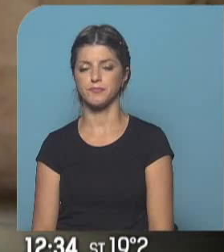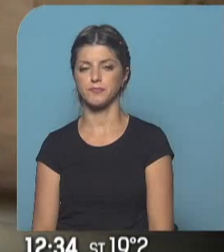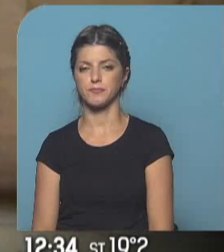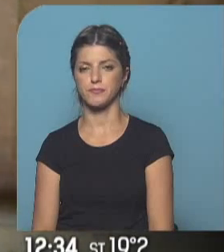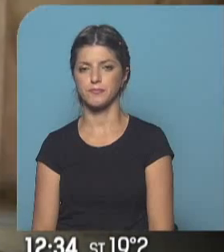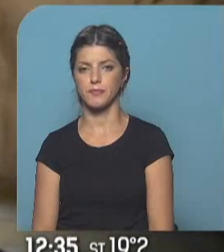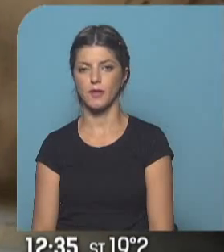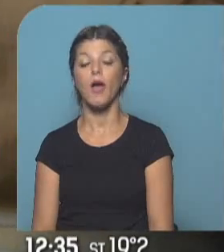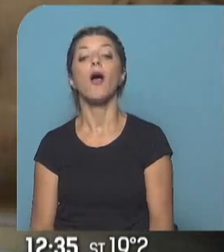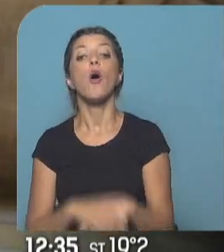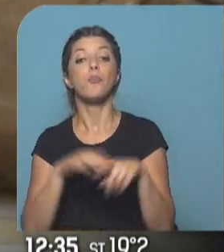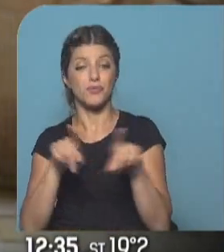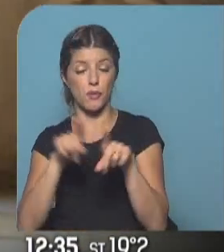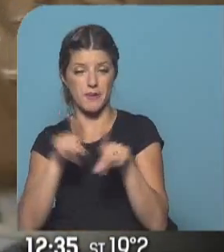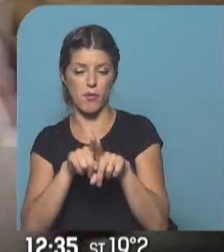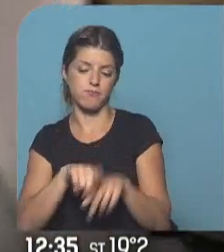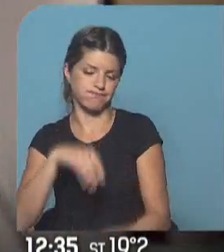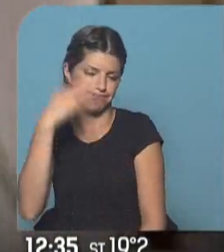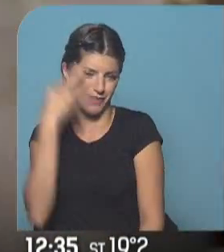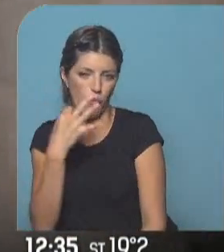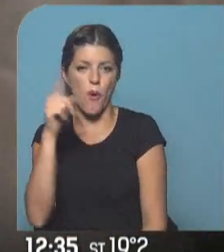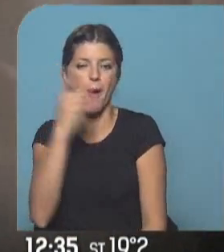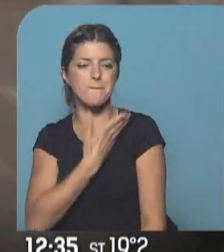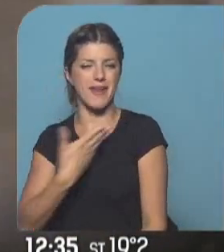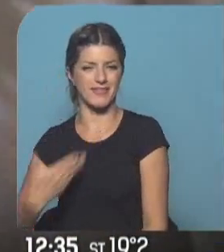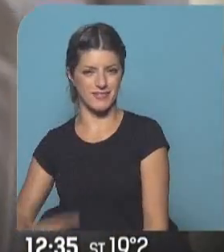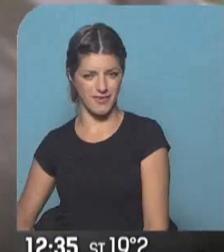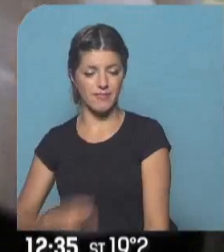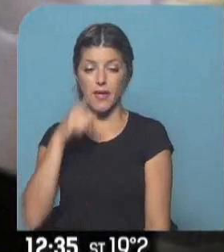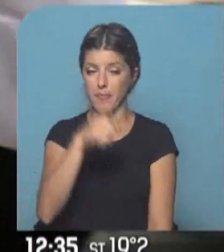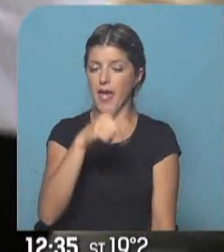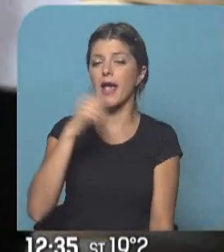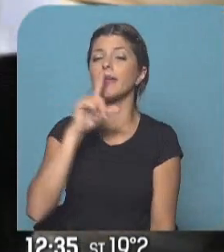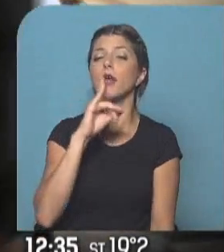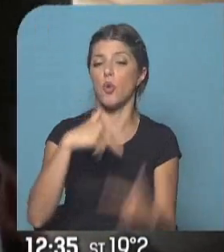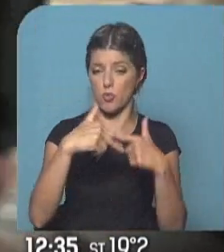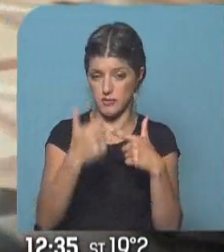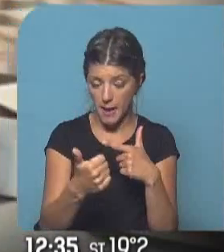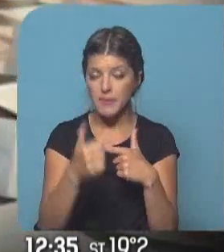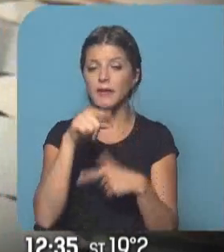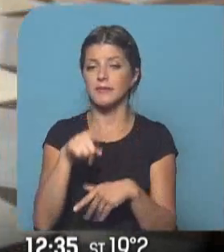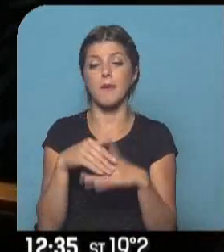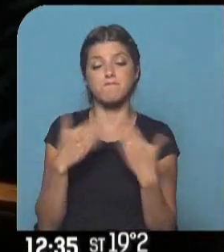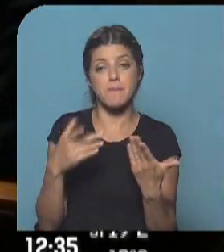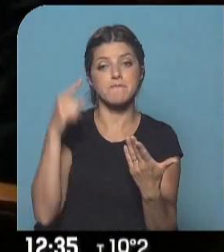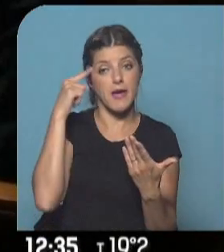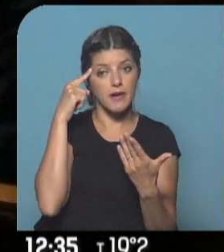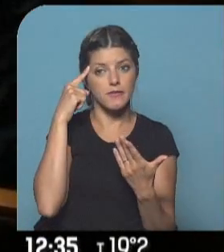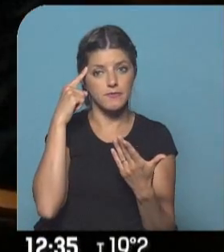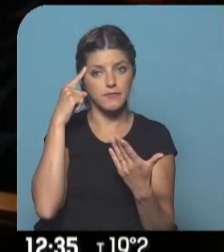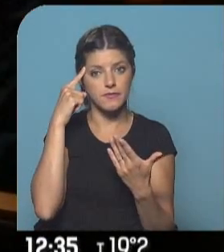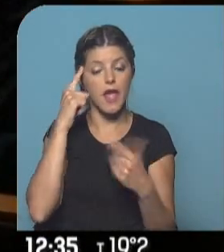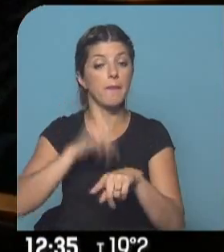estos datos tomó nota, seguramente, el presidente de la Generalitat, Carles Puigdemont, al que le llegaron en